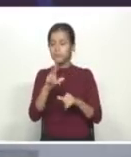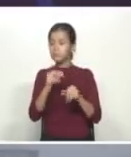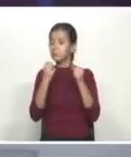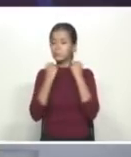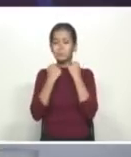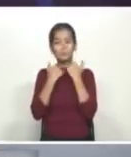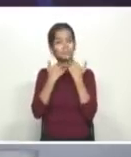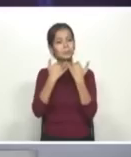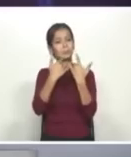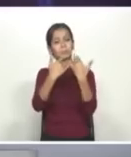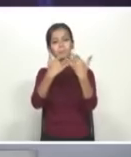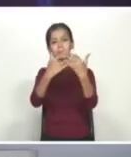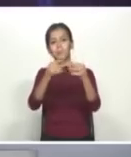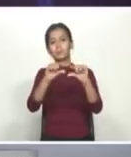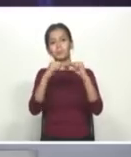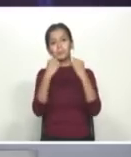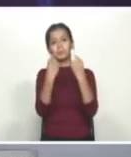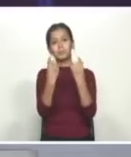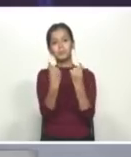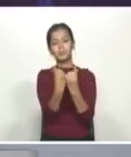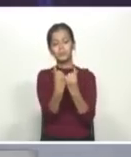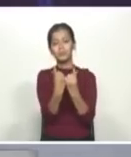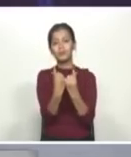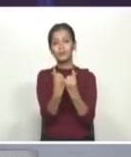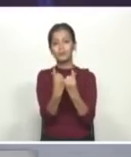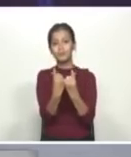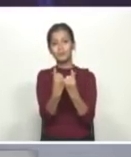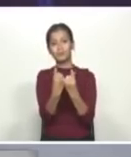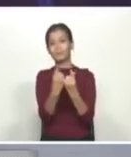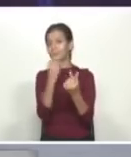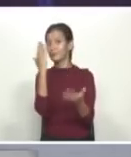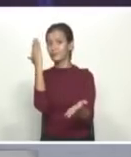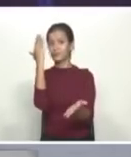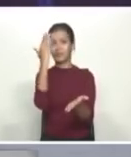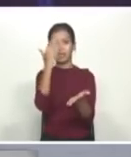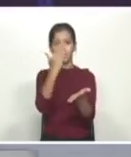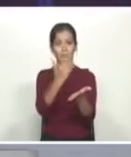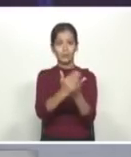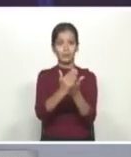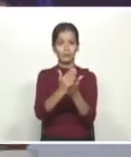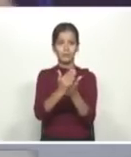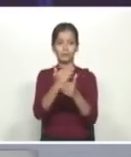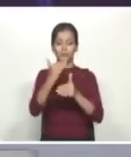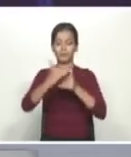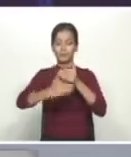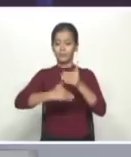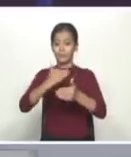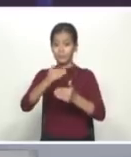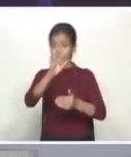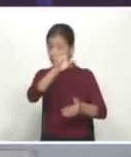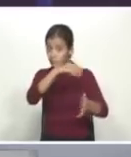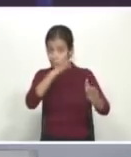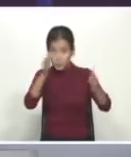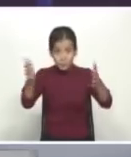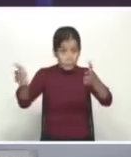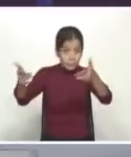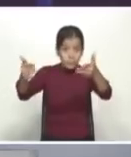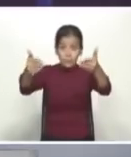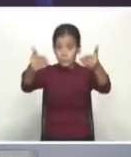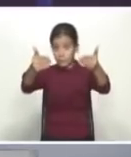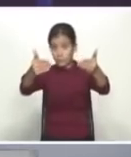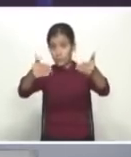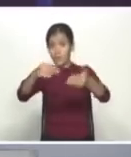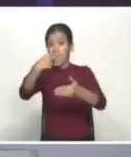de desprestigio que pueda seguir manchando este proceso. Invito a